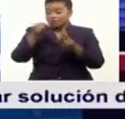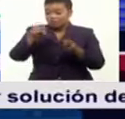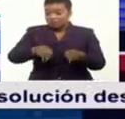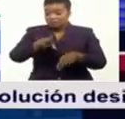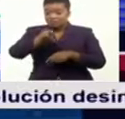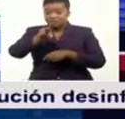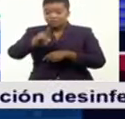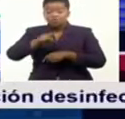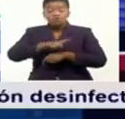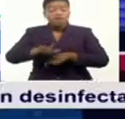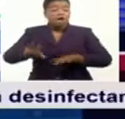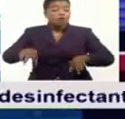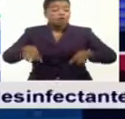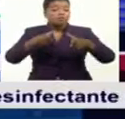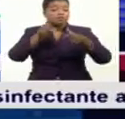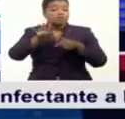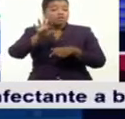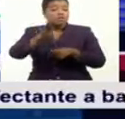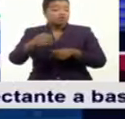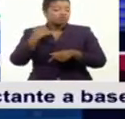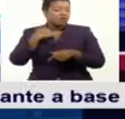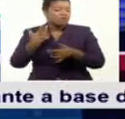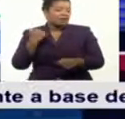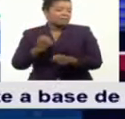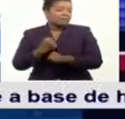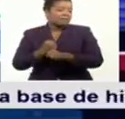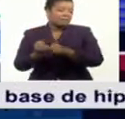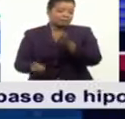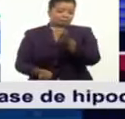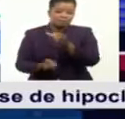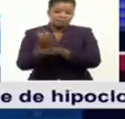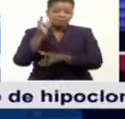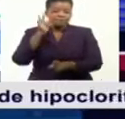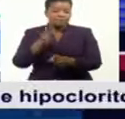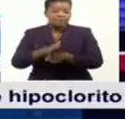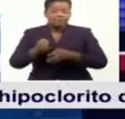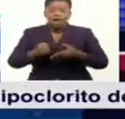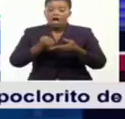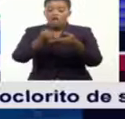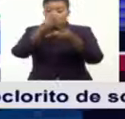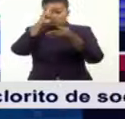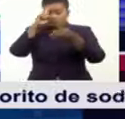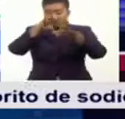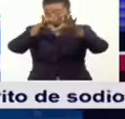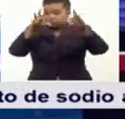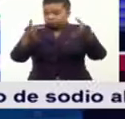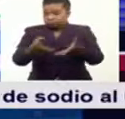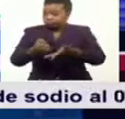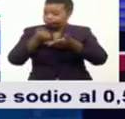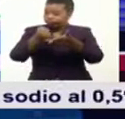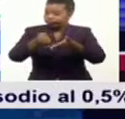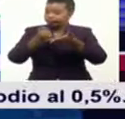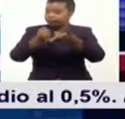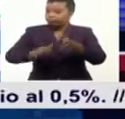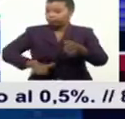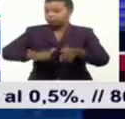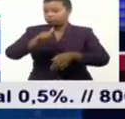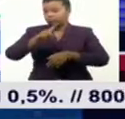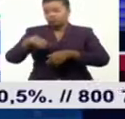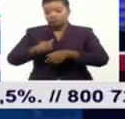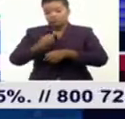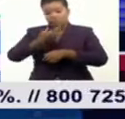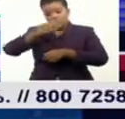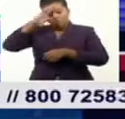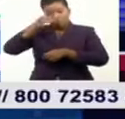cumplen 58 años del inicio de la colaboración médica internacional por parte de nuestro país. Buenos